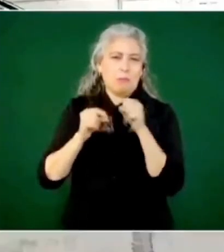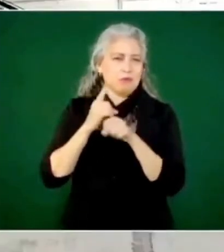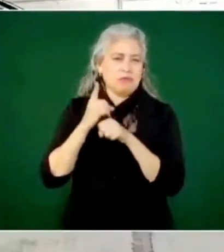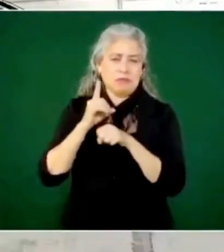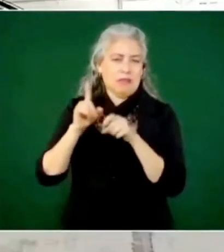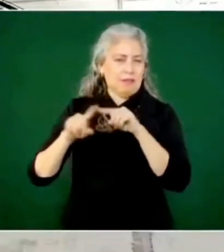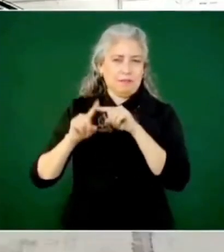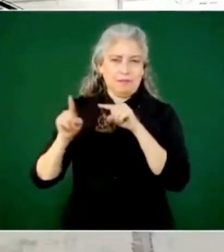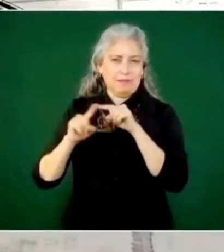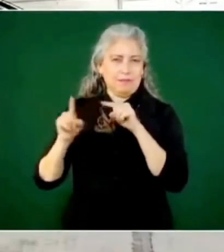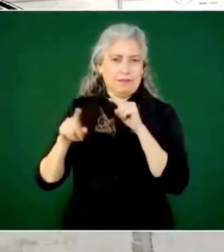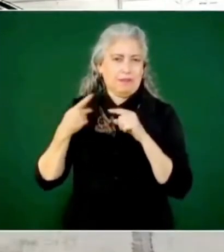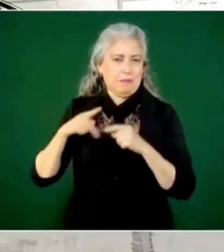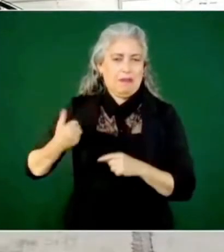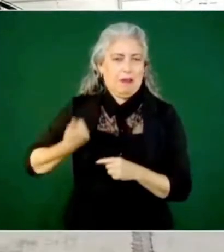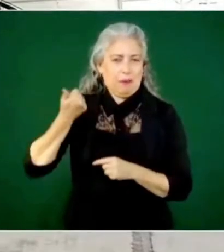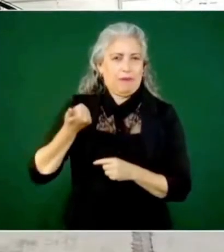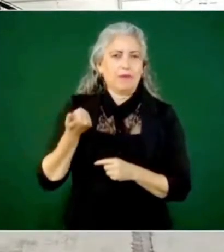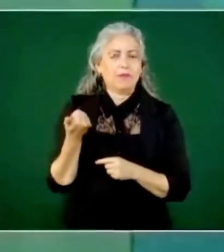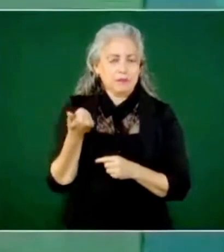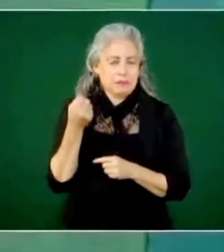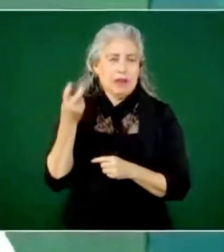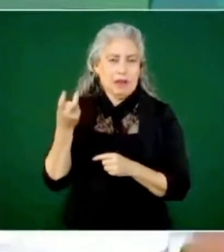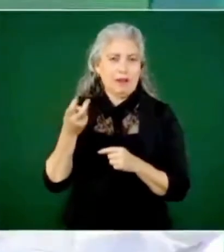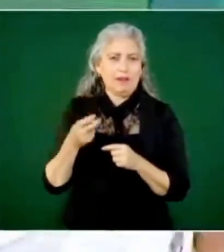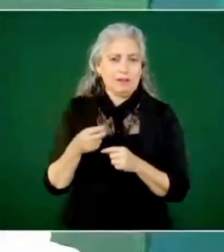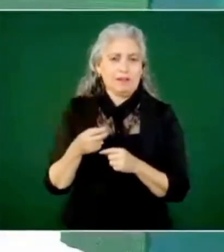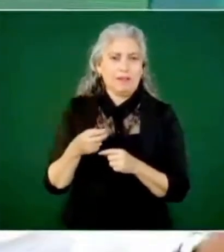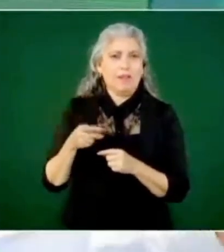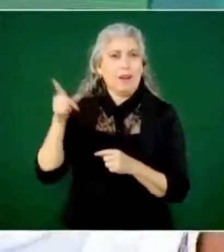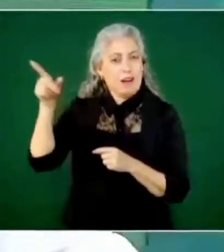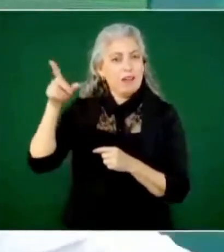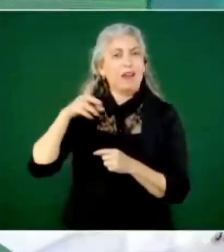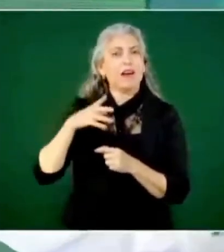cómo pusieron unas alambradas,